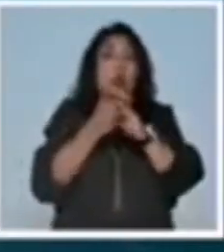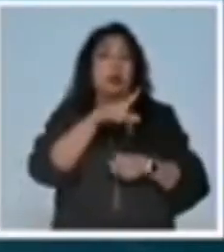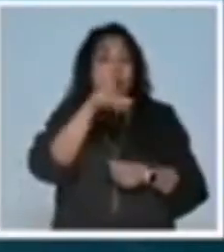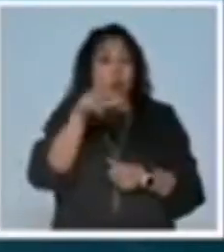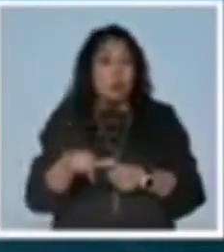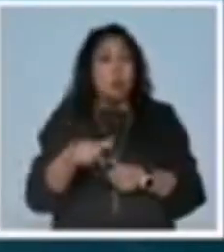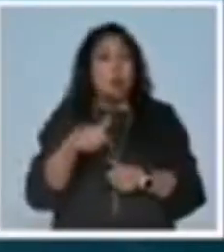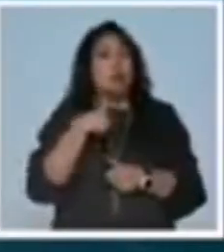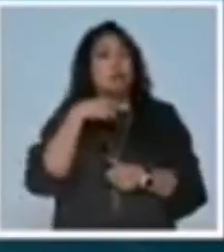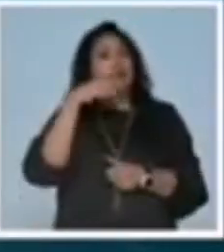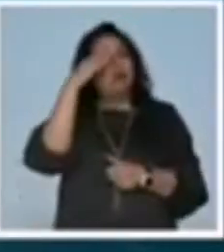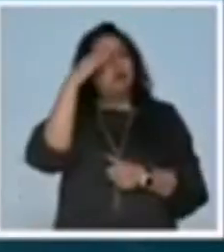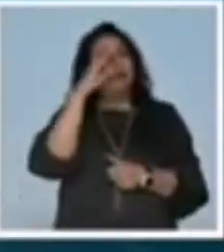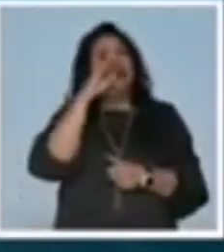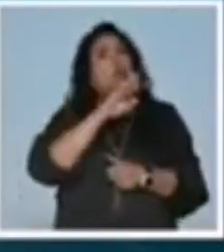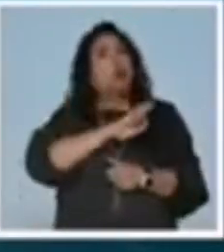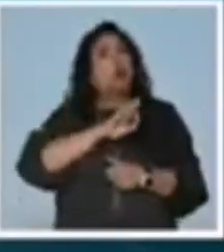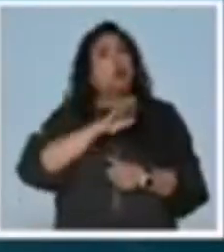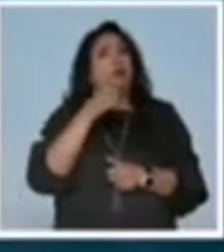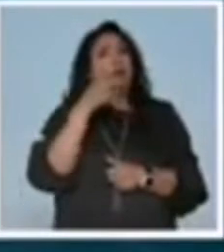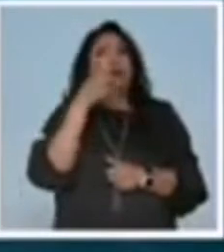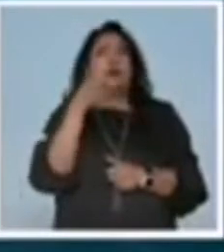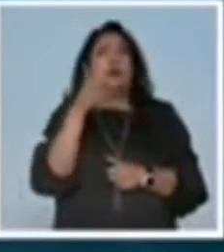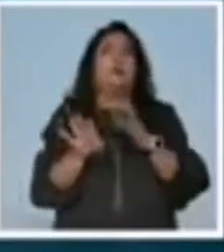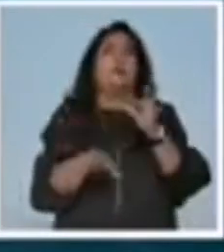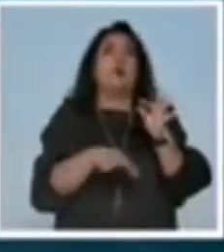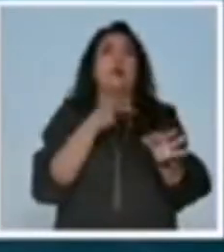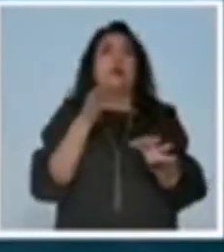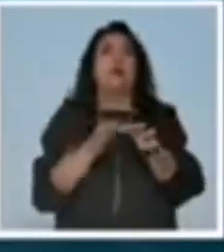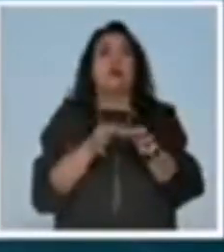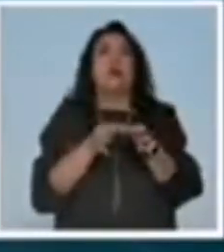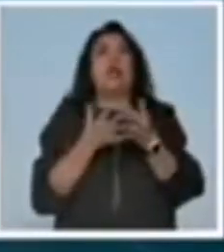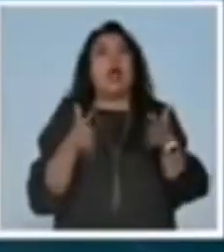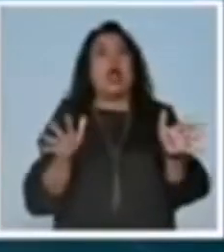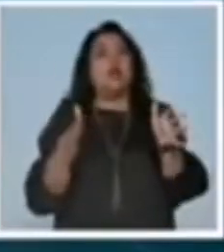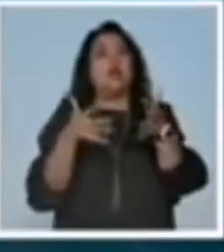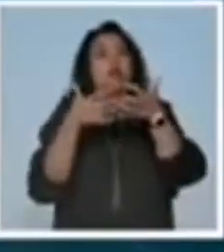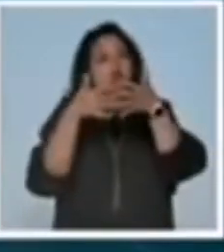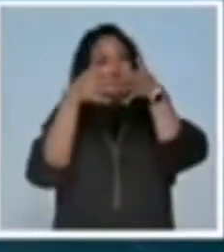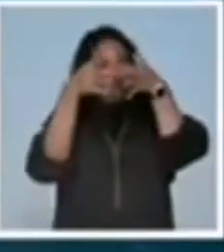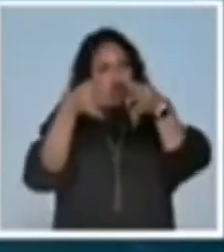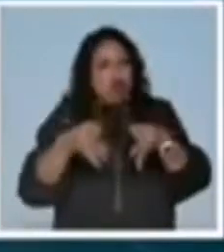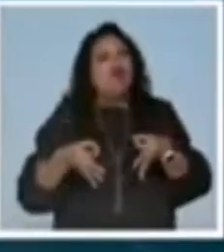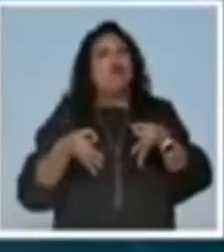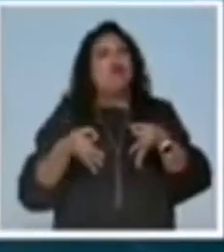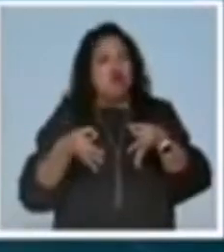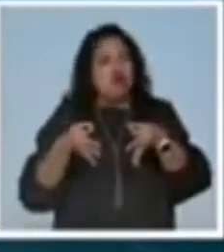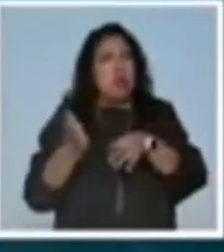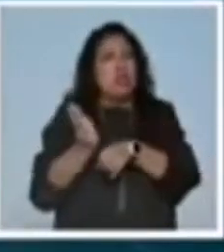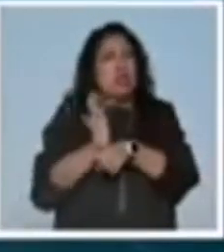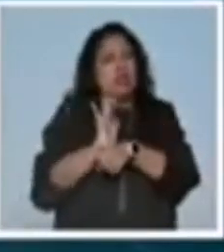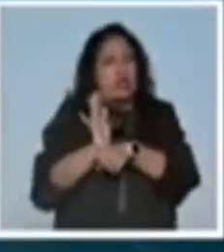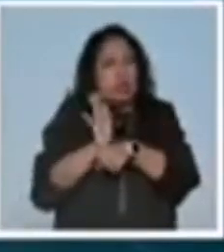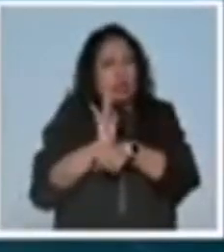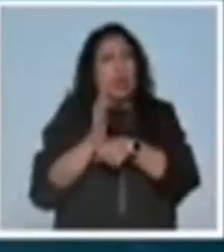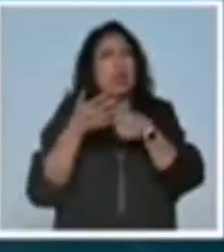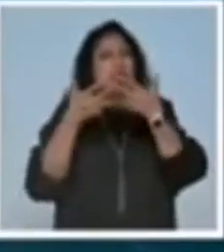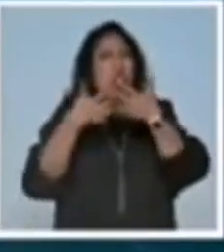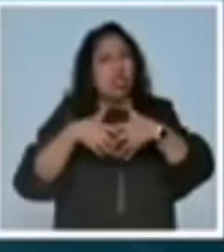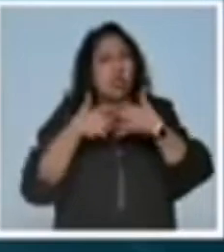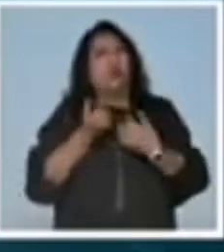después, yo creo que podemos decir, por fin, tenemos una industria cinematográfica, una